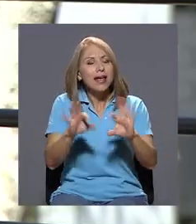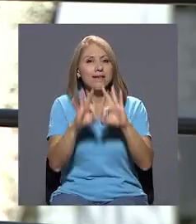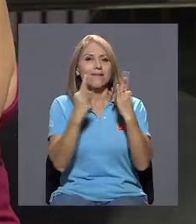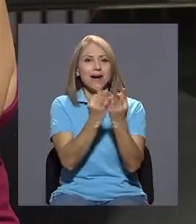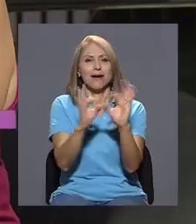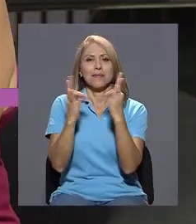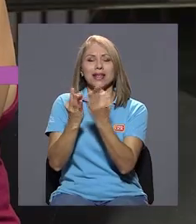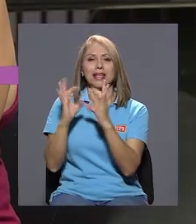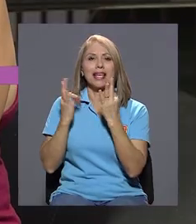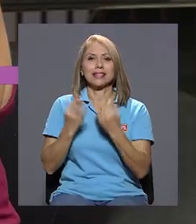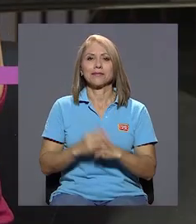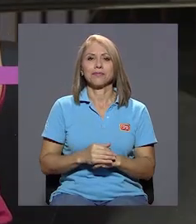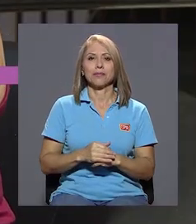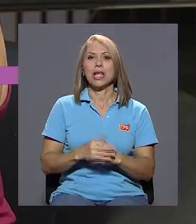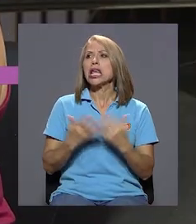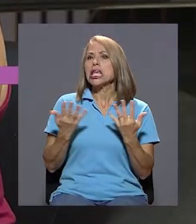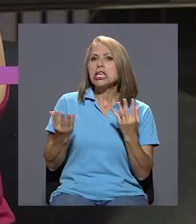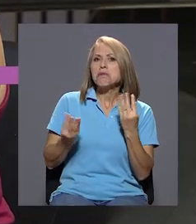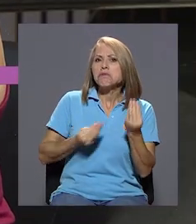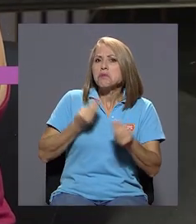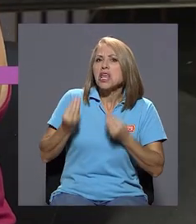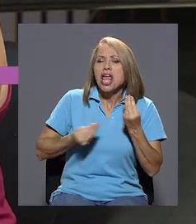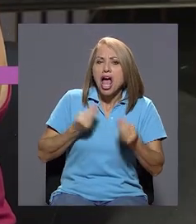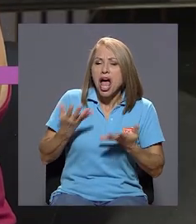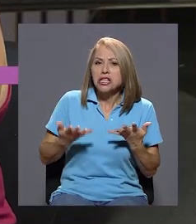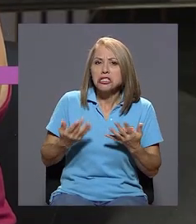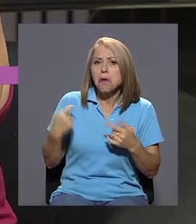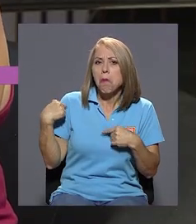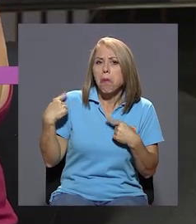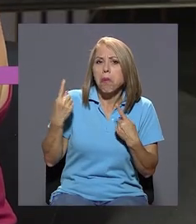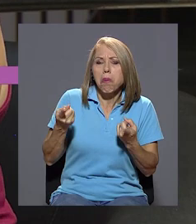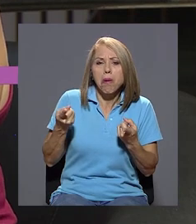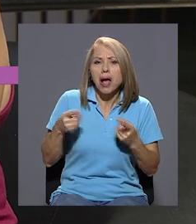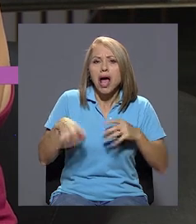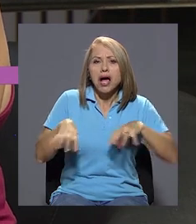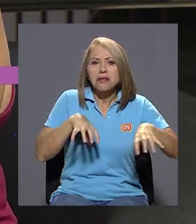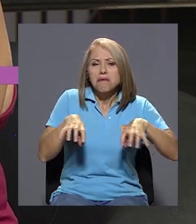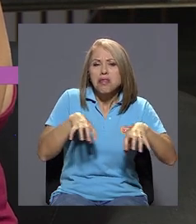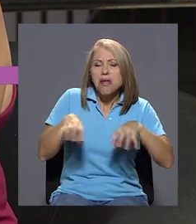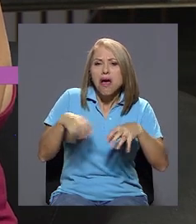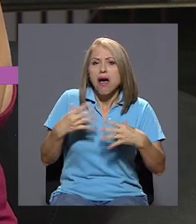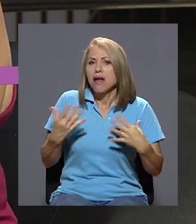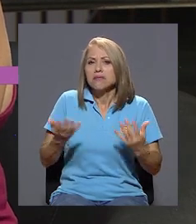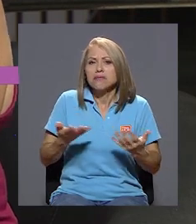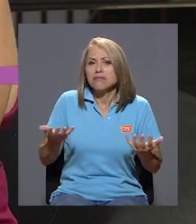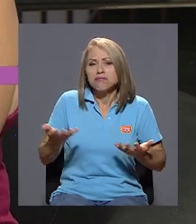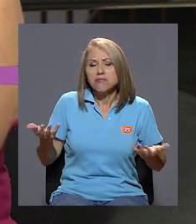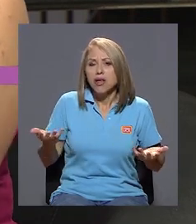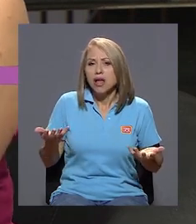Ok, y normalmente, bueno, digamos, ¿qué hacen o qué actividades realizan? Si realizan